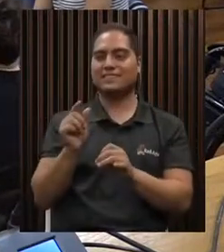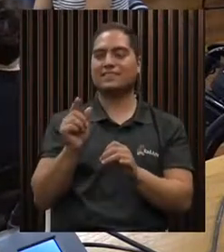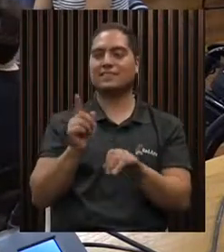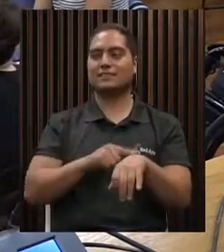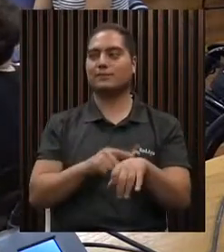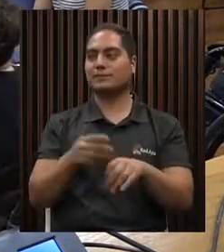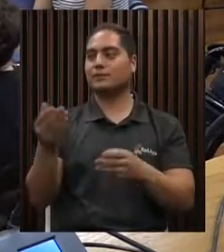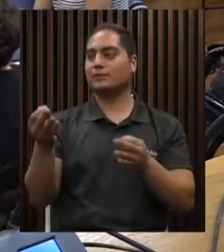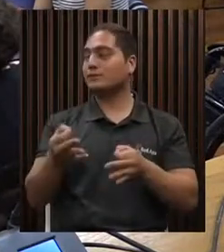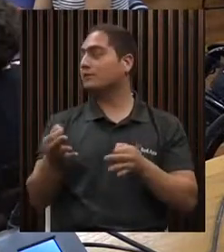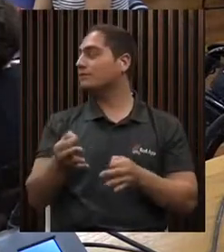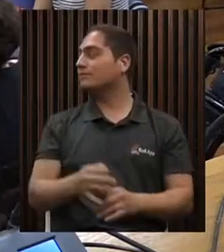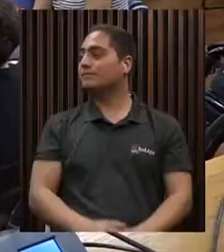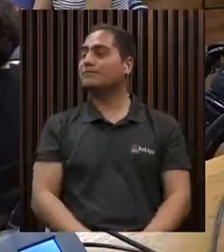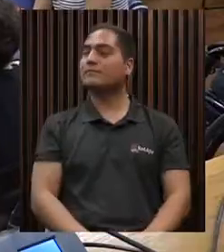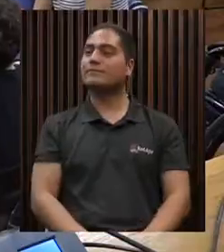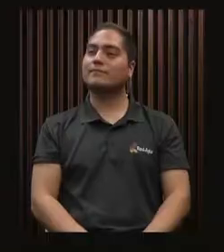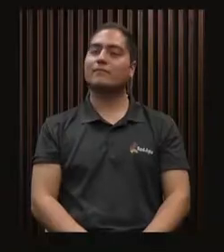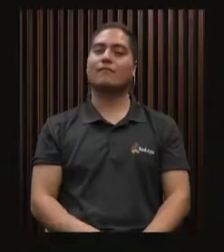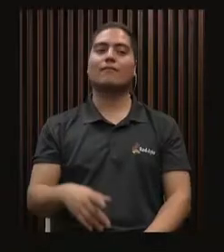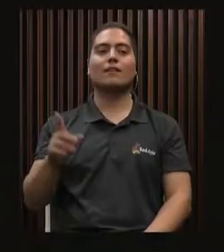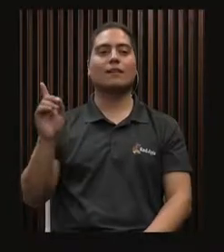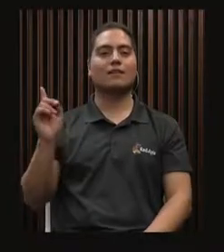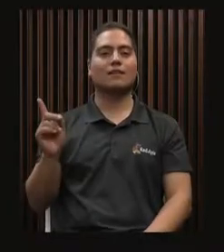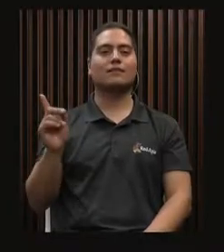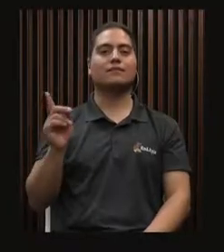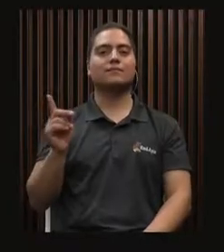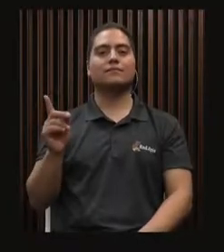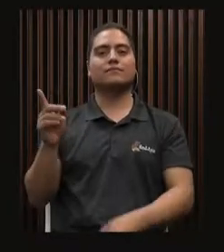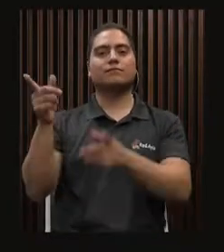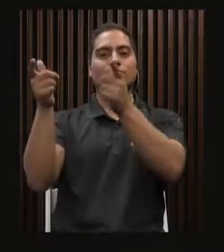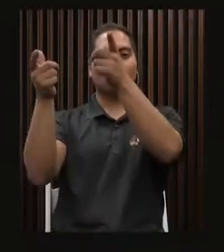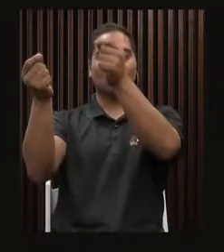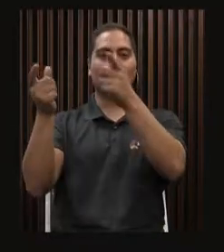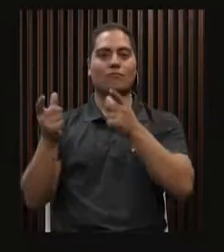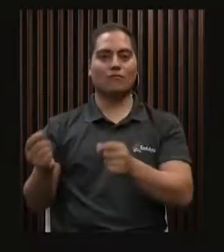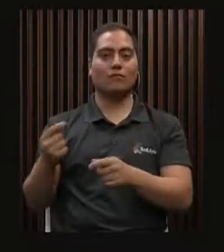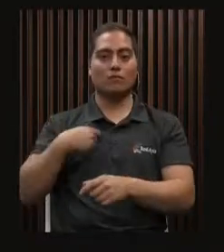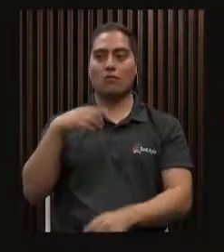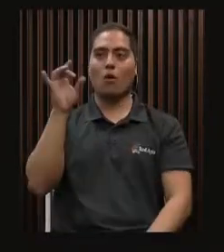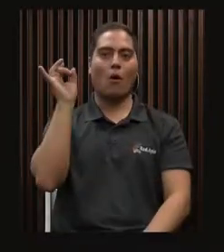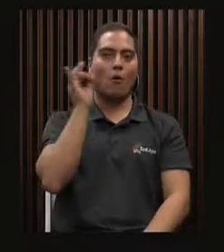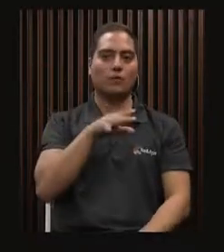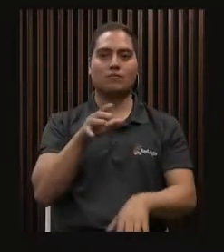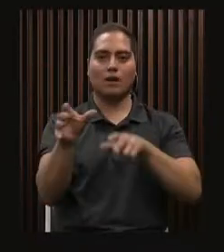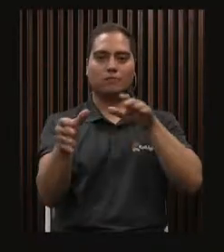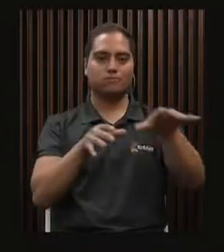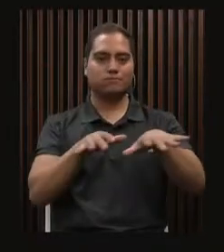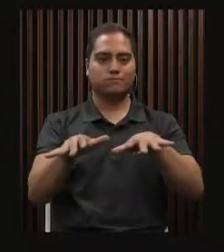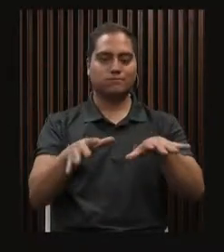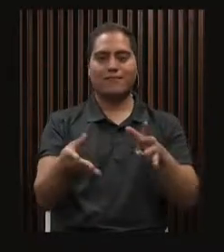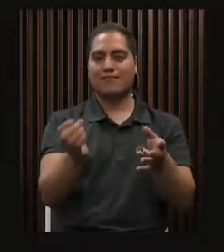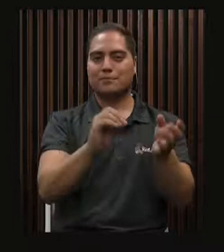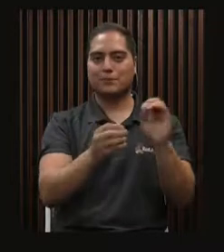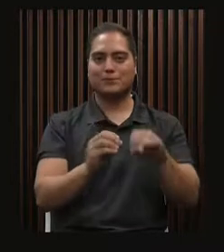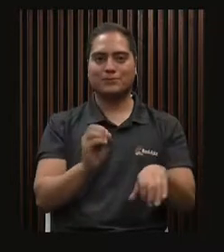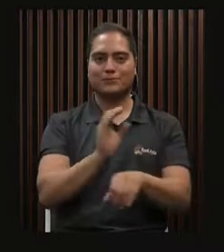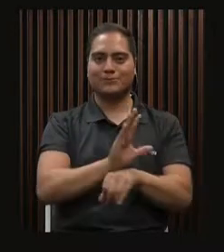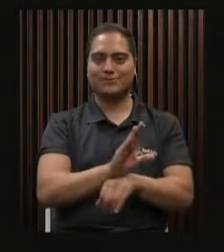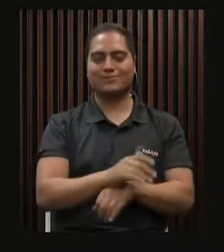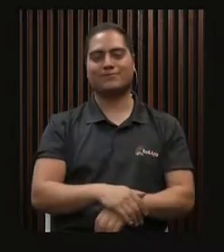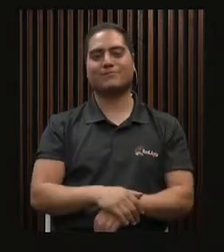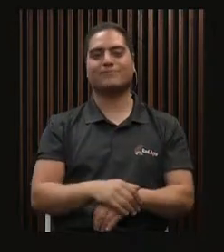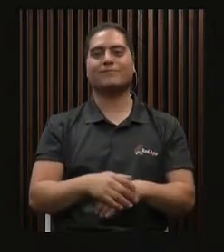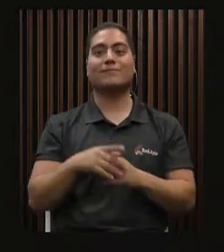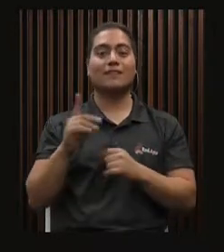justo. Este es un flyer de mi última producción. Y lo que muestra